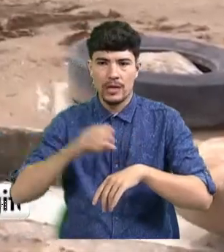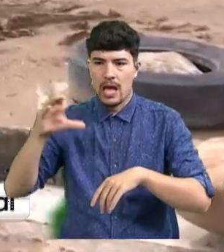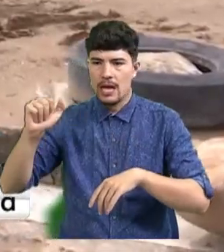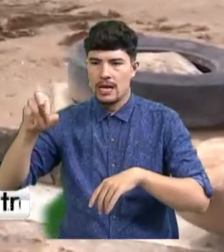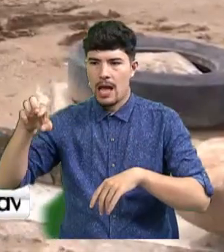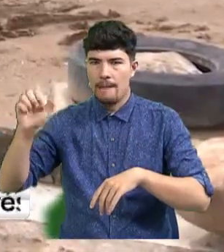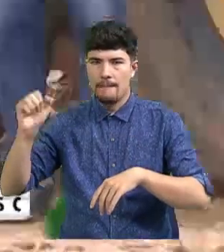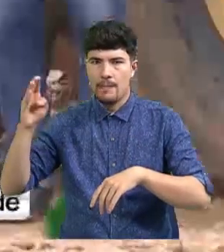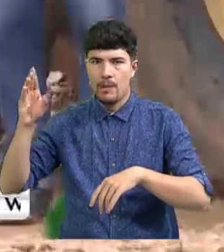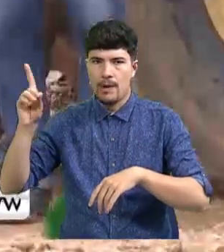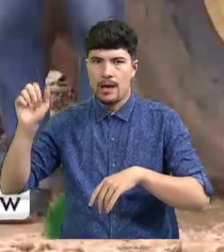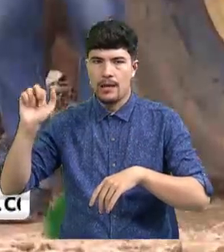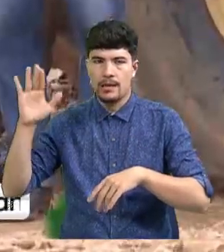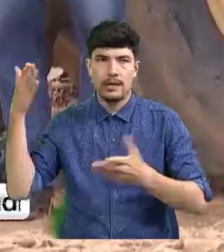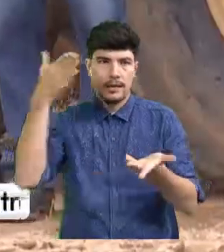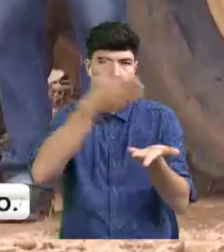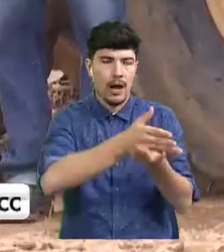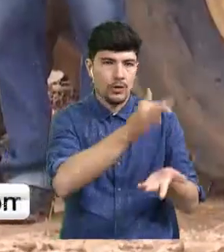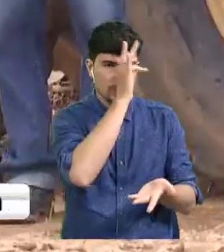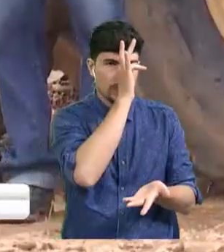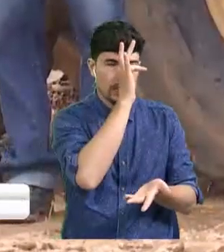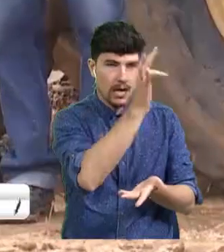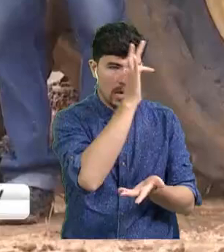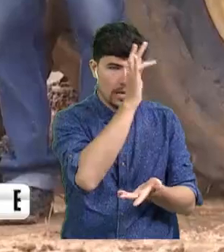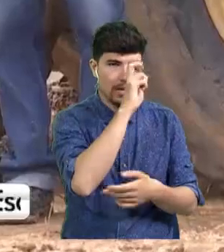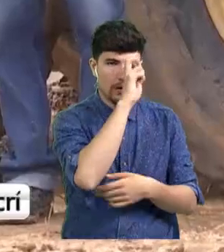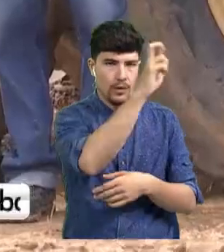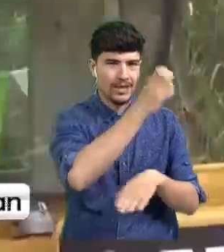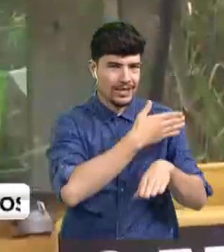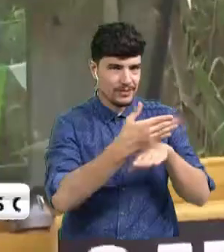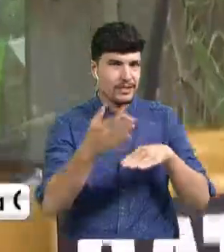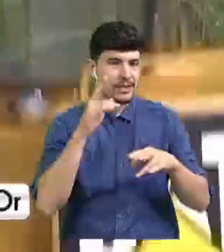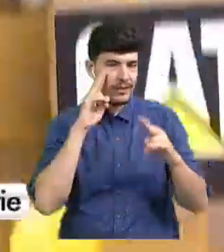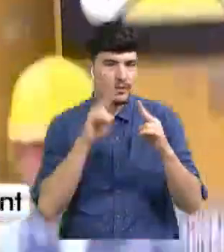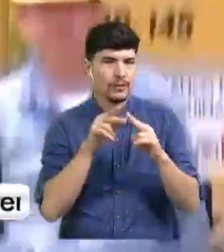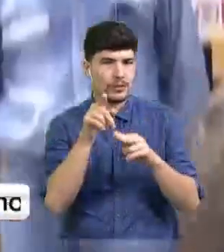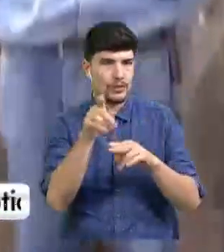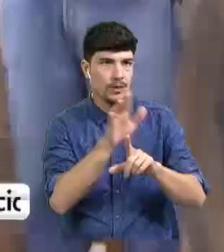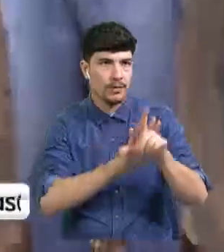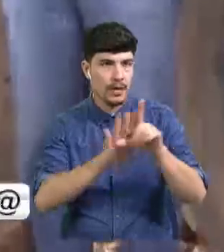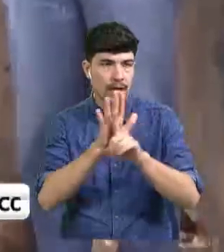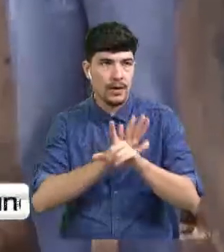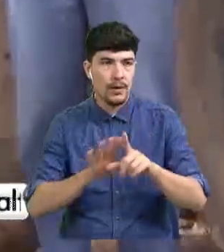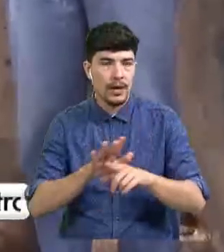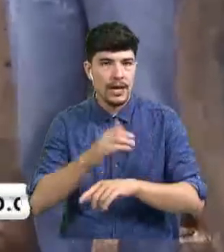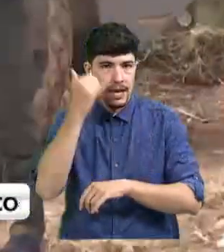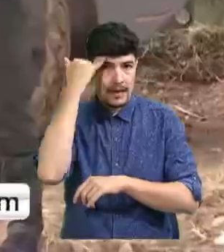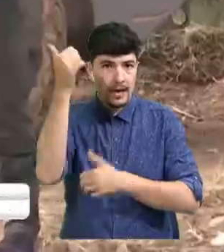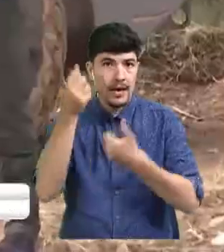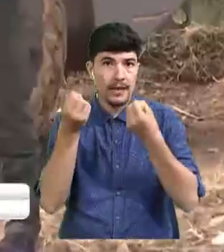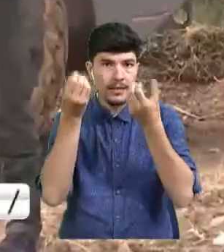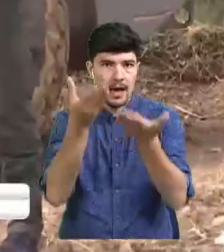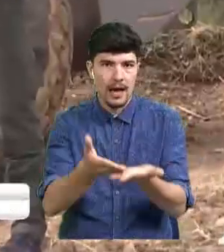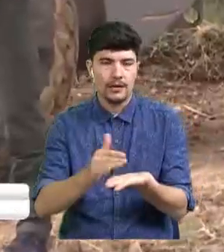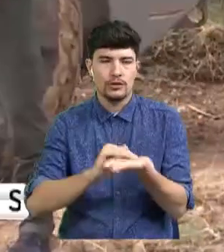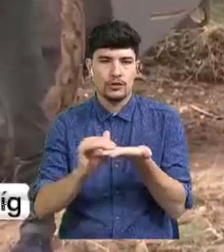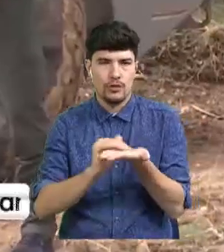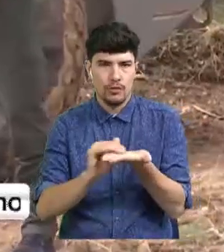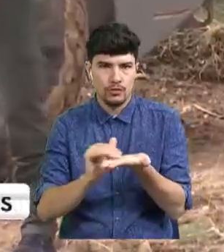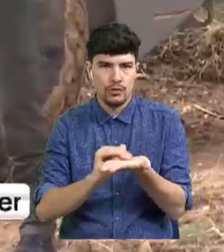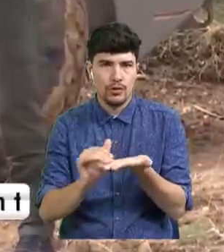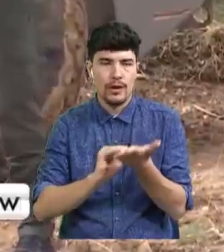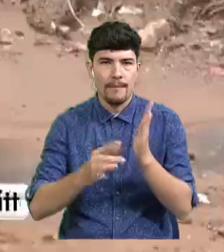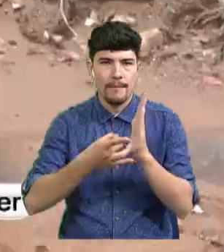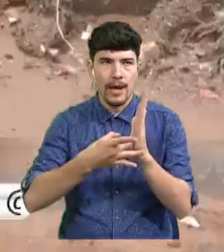Madrid hasta el Hospital del Norte, que ahora ustedes verán la nota que se hizo. Y la idea es darle una solución también en un material que